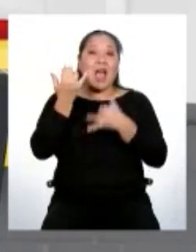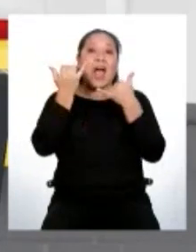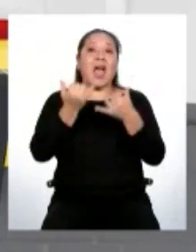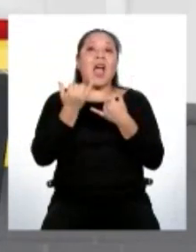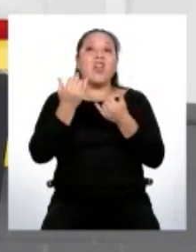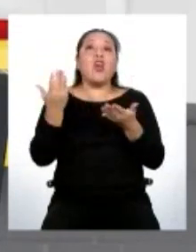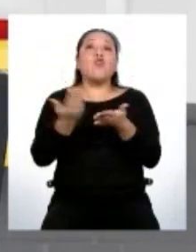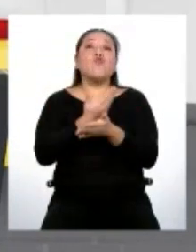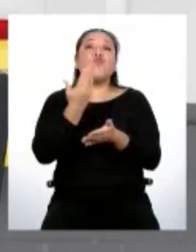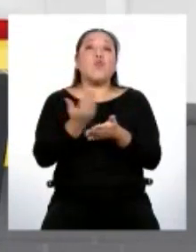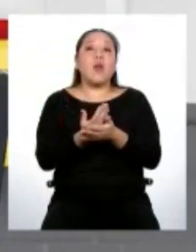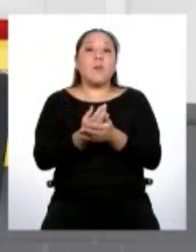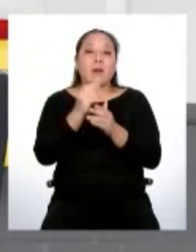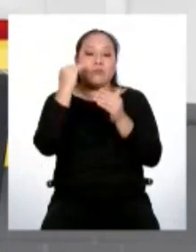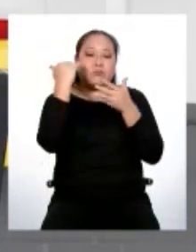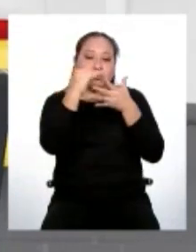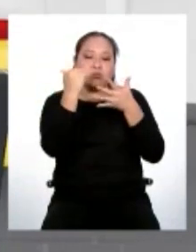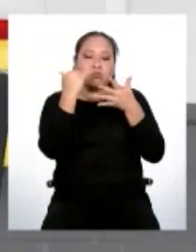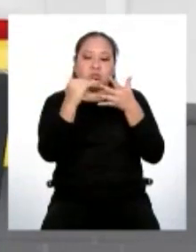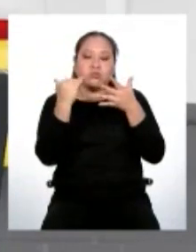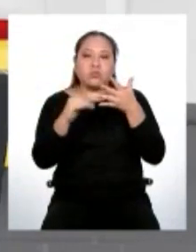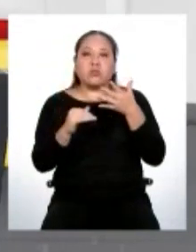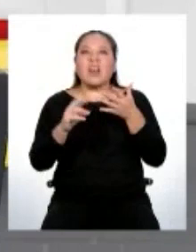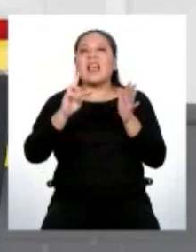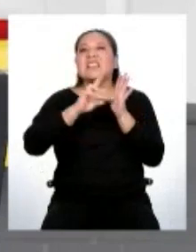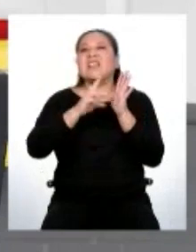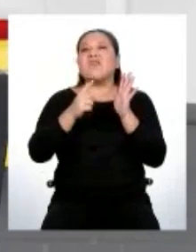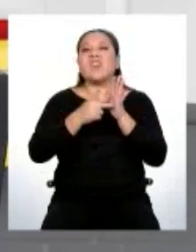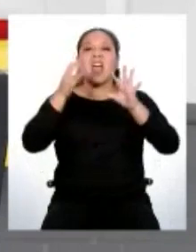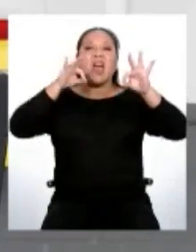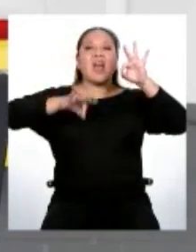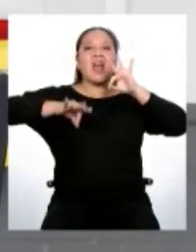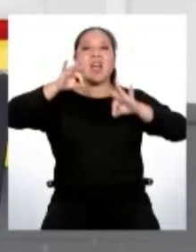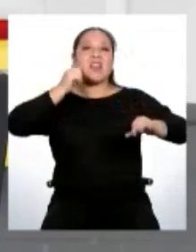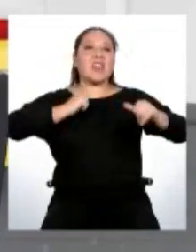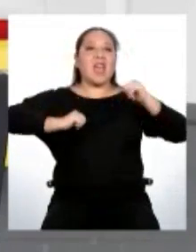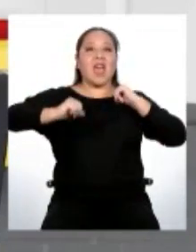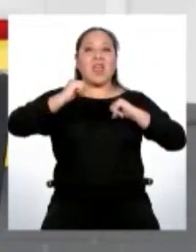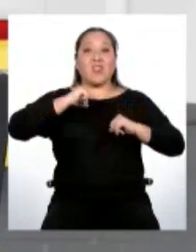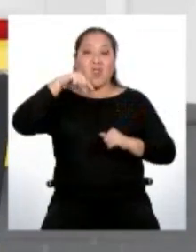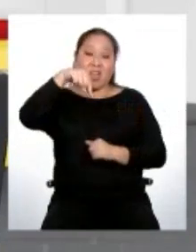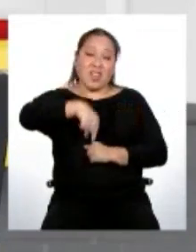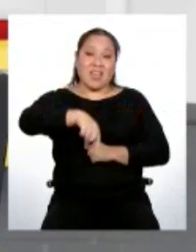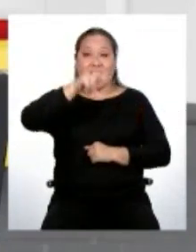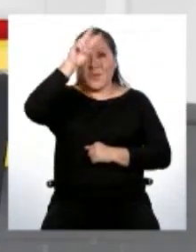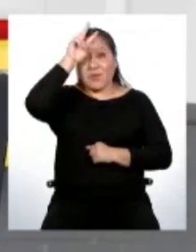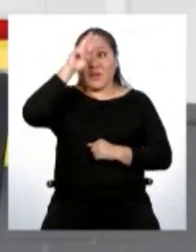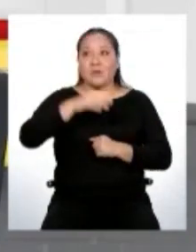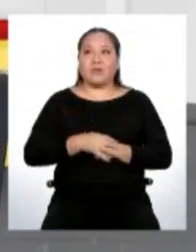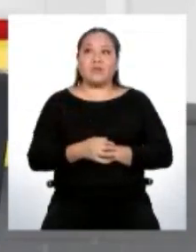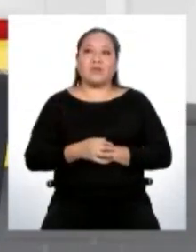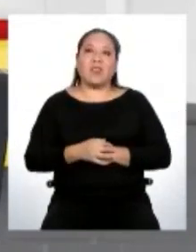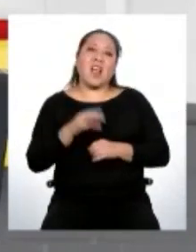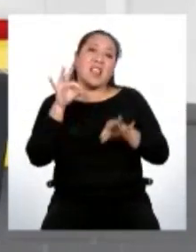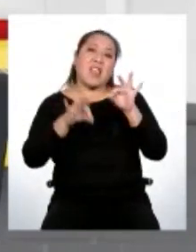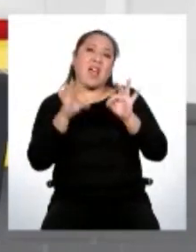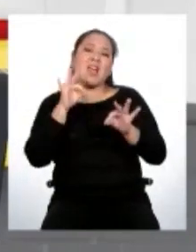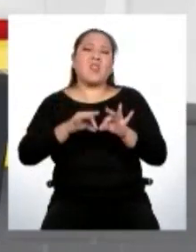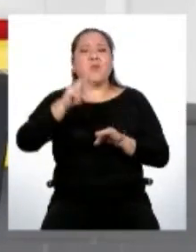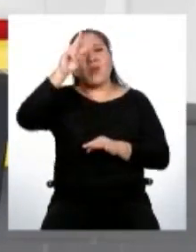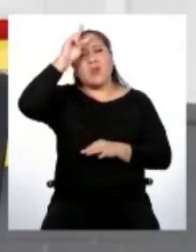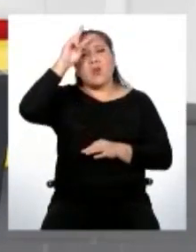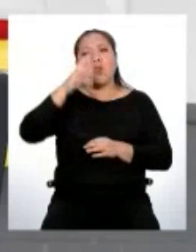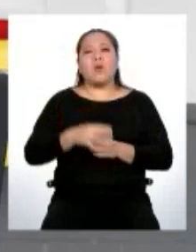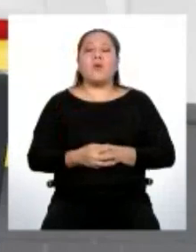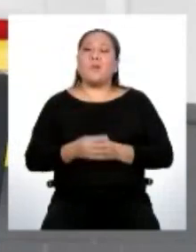los nuevos puntos sobre qué es el teatro? Sobre todo, lo que es el teatro en el Perú. El teatro peruano. ¿Cuántos telones